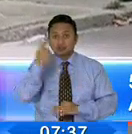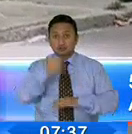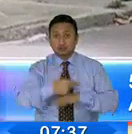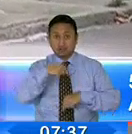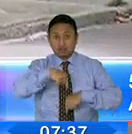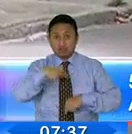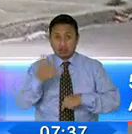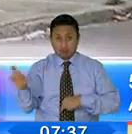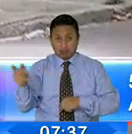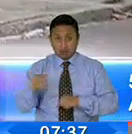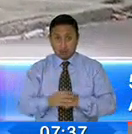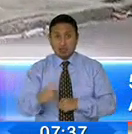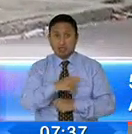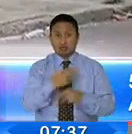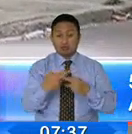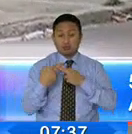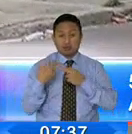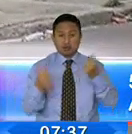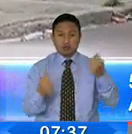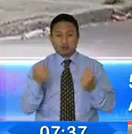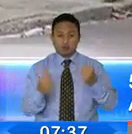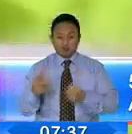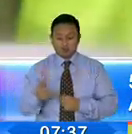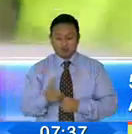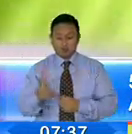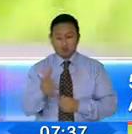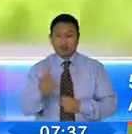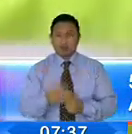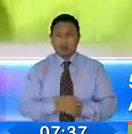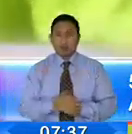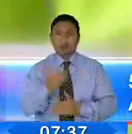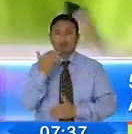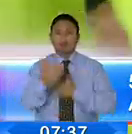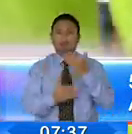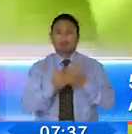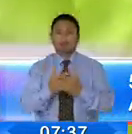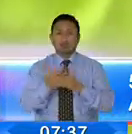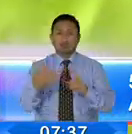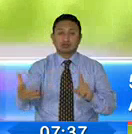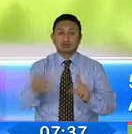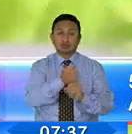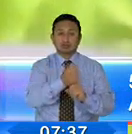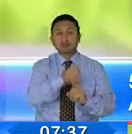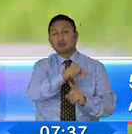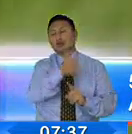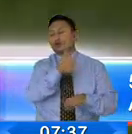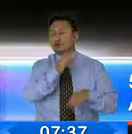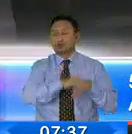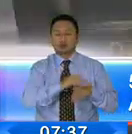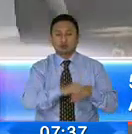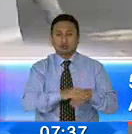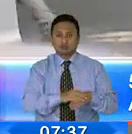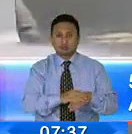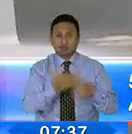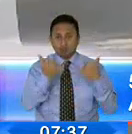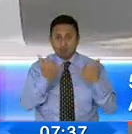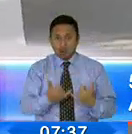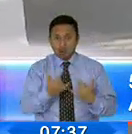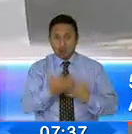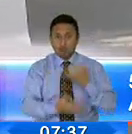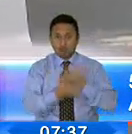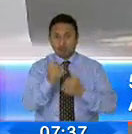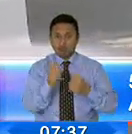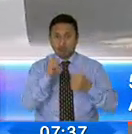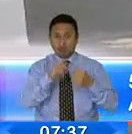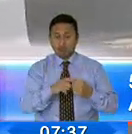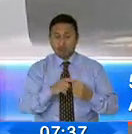participó en la conducción de uno de los automotores días después fue capturado por otro delito y ahora será vinculado